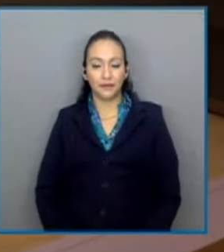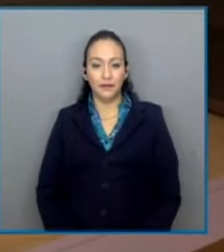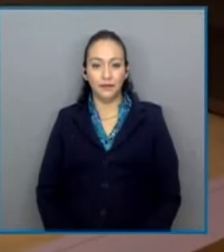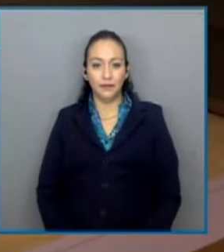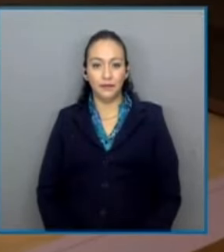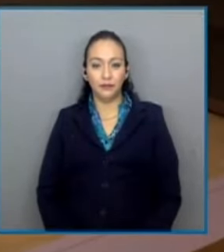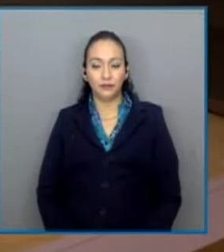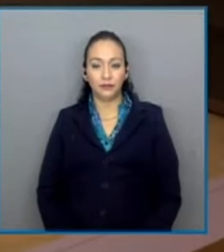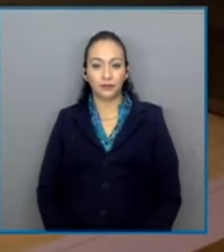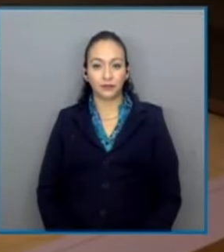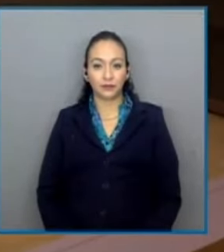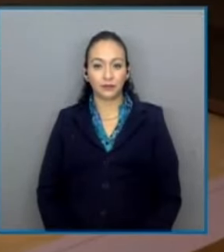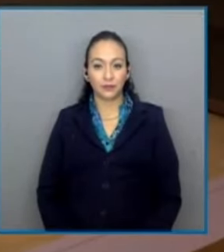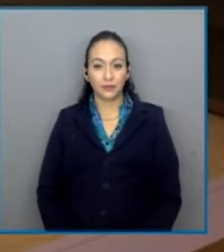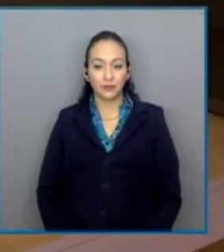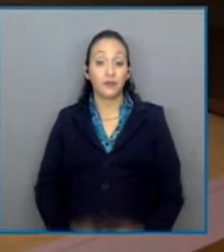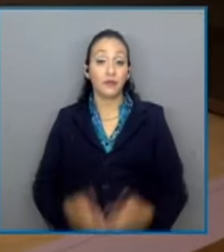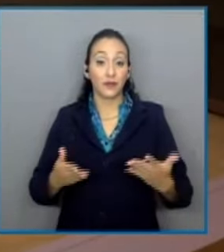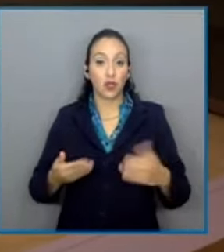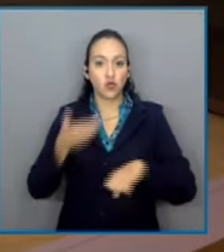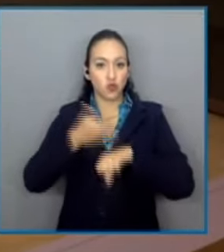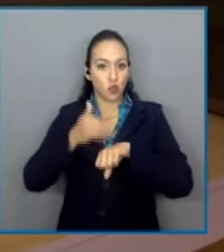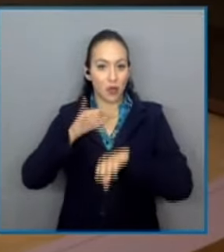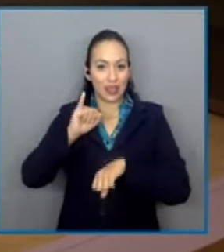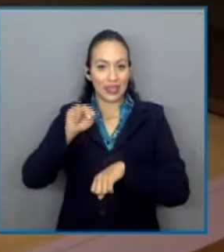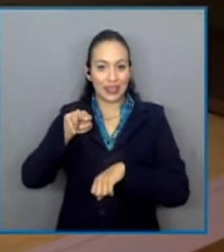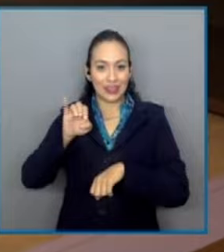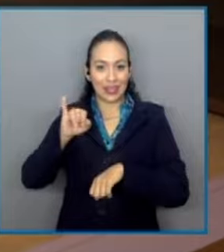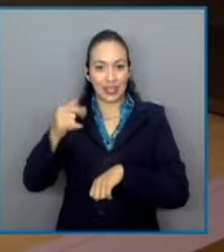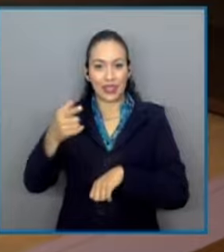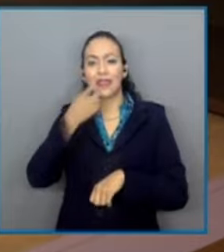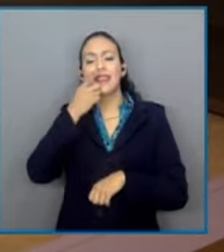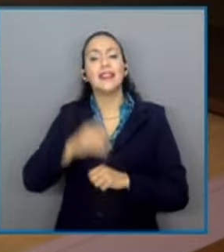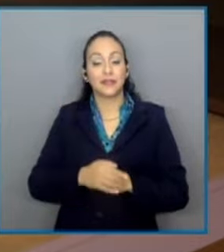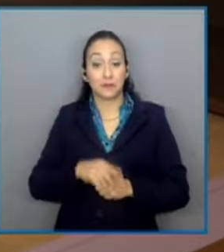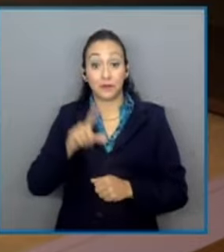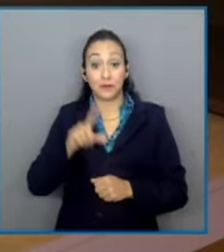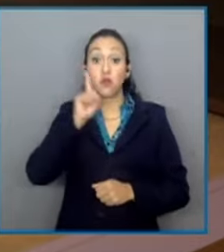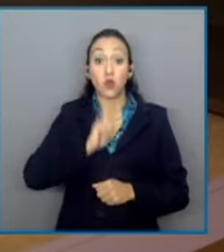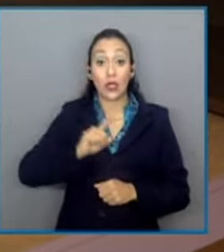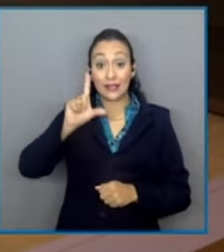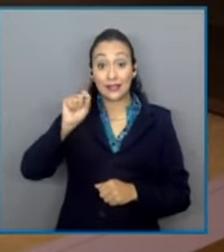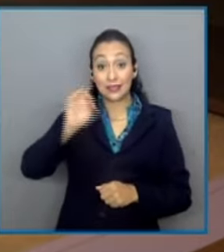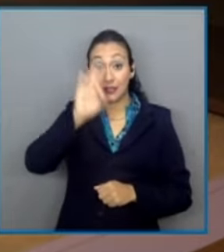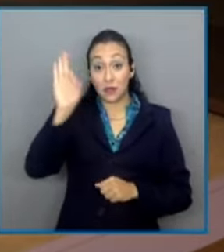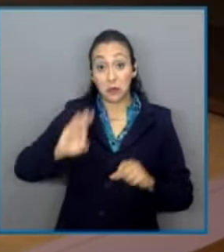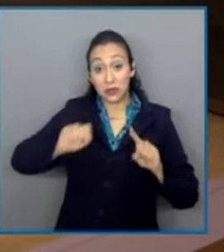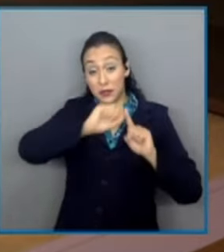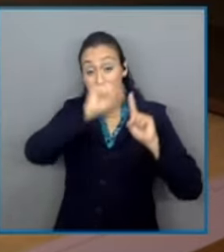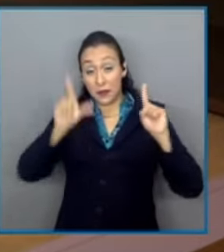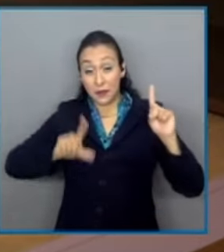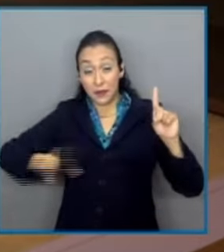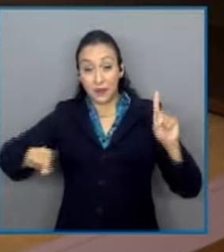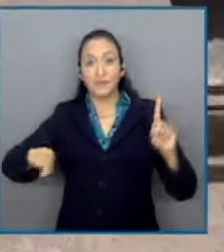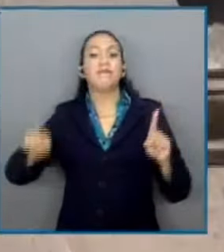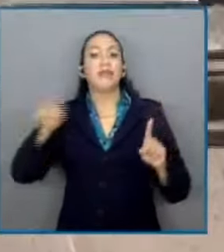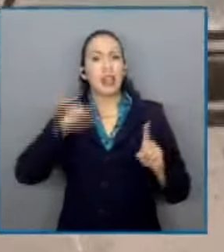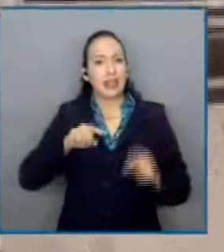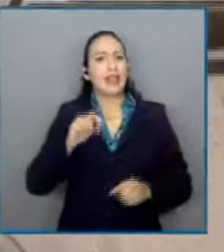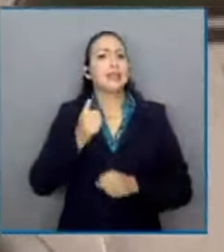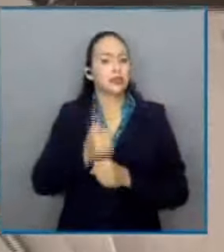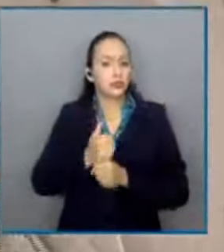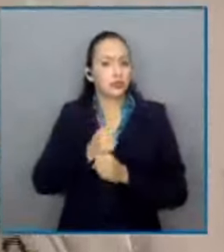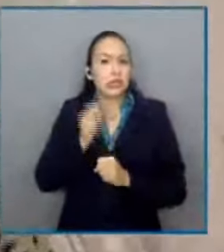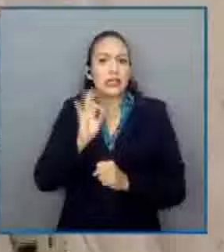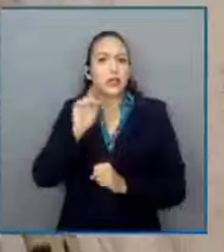Y según cifras del INEGI, el 70% de las mujeres en México han padecido a violencia al menos una vez durante su vida.